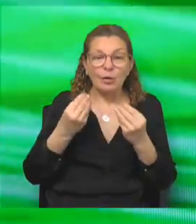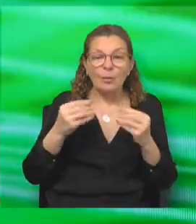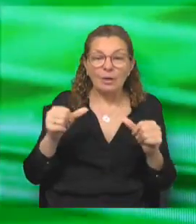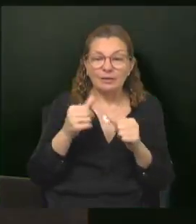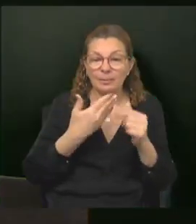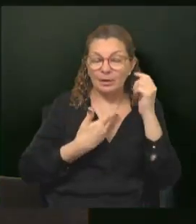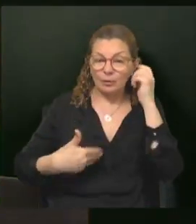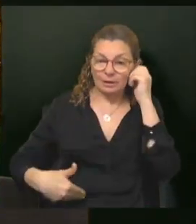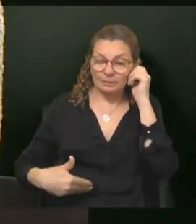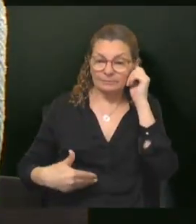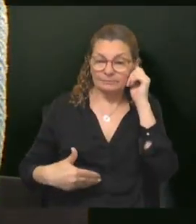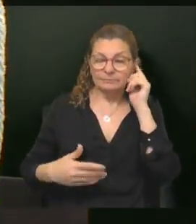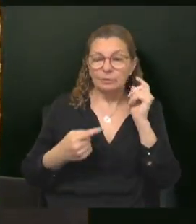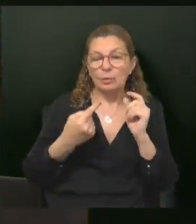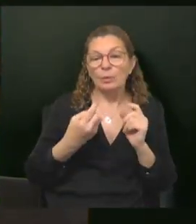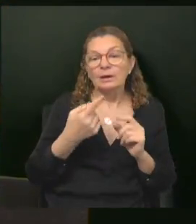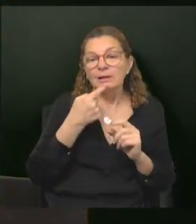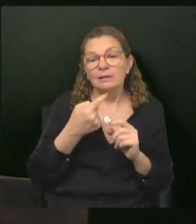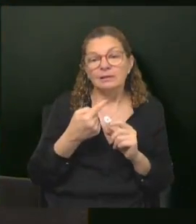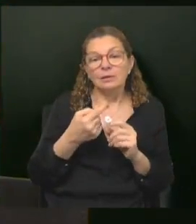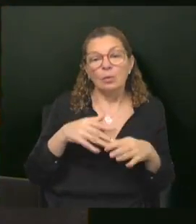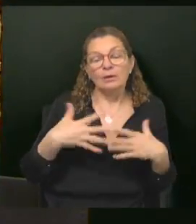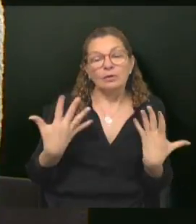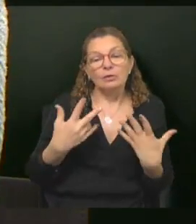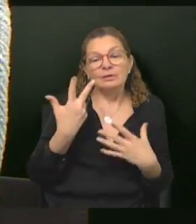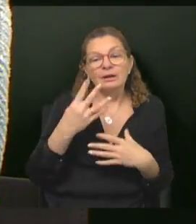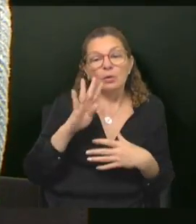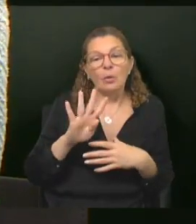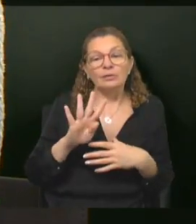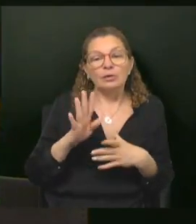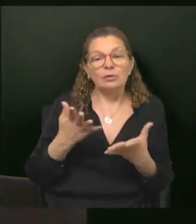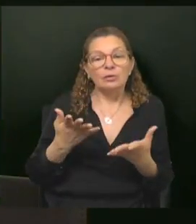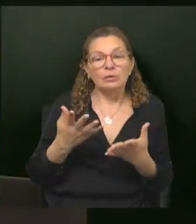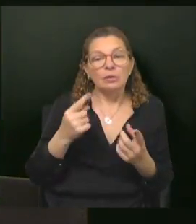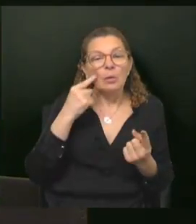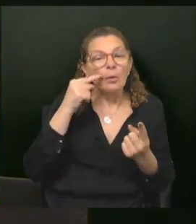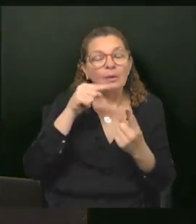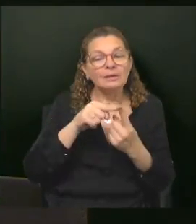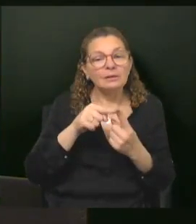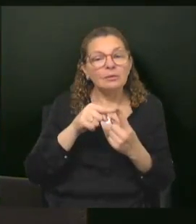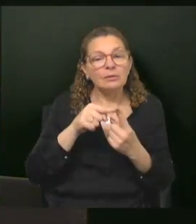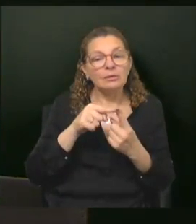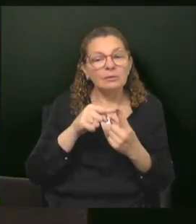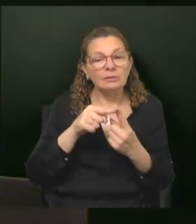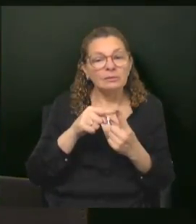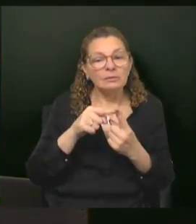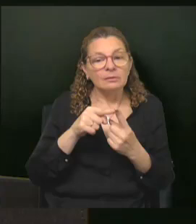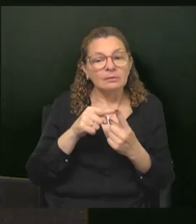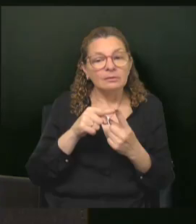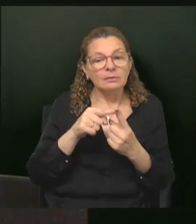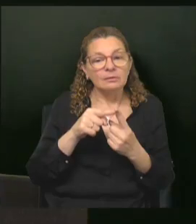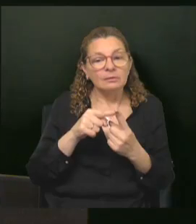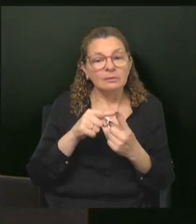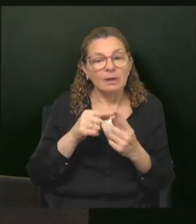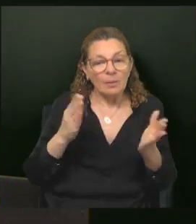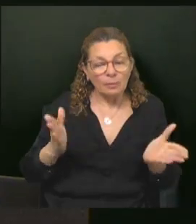gobernar Si tuvieras que decir cuáles son los tres o cuatro énfasis que va a ha ser el o que va a